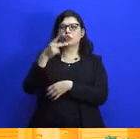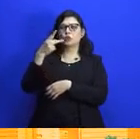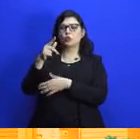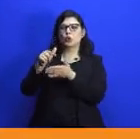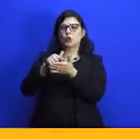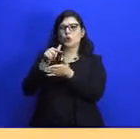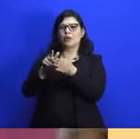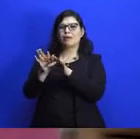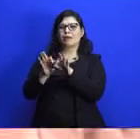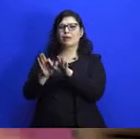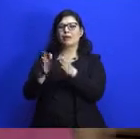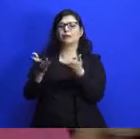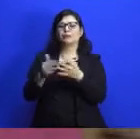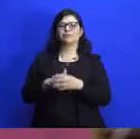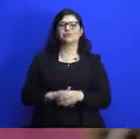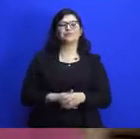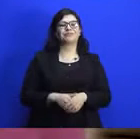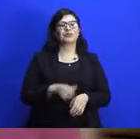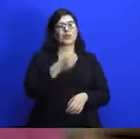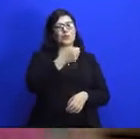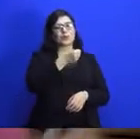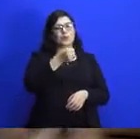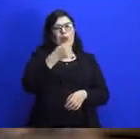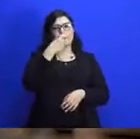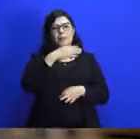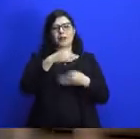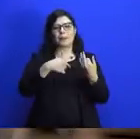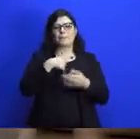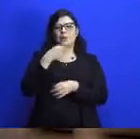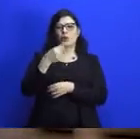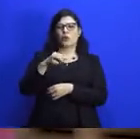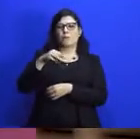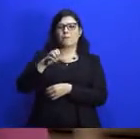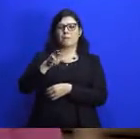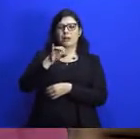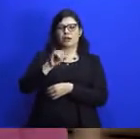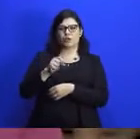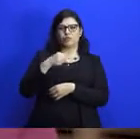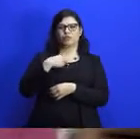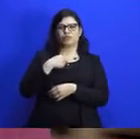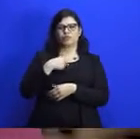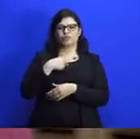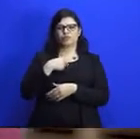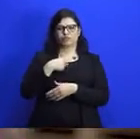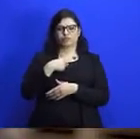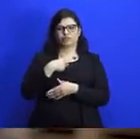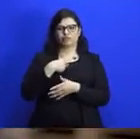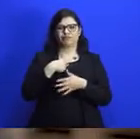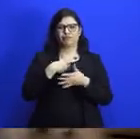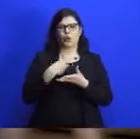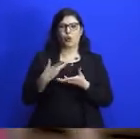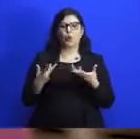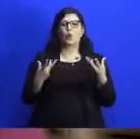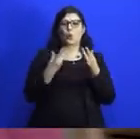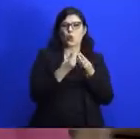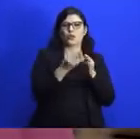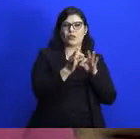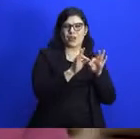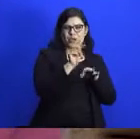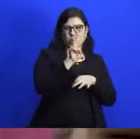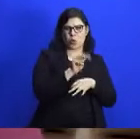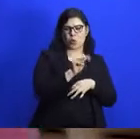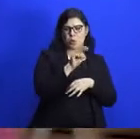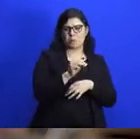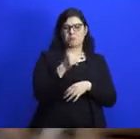Pilas? Un saludo para todos. Mi nombre es Mario Guillén. Soy productor de Walmart El Salvador.